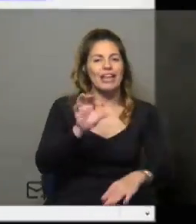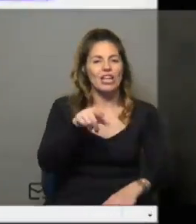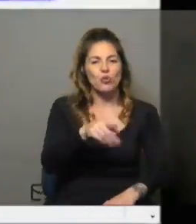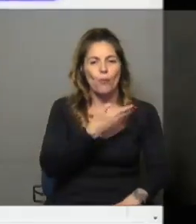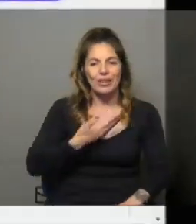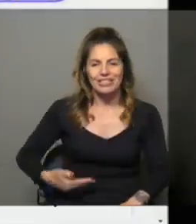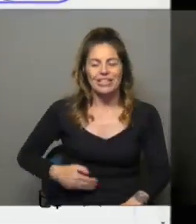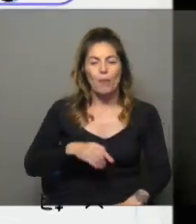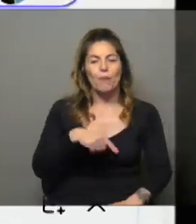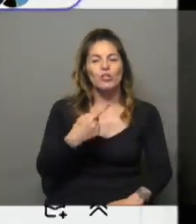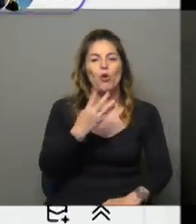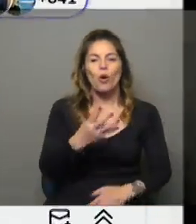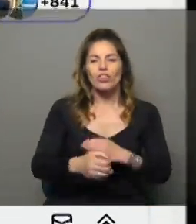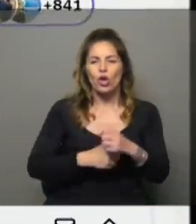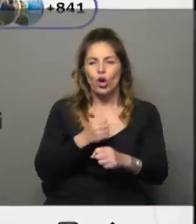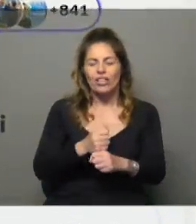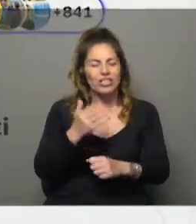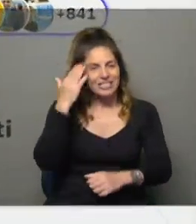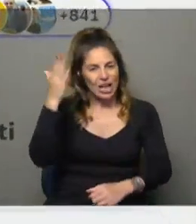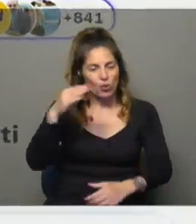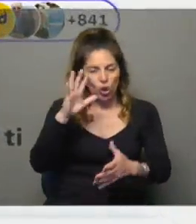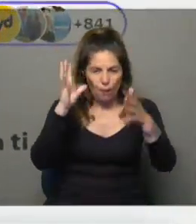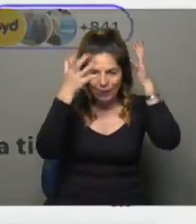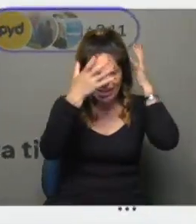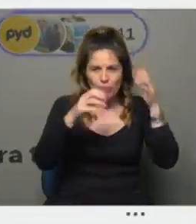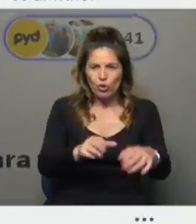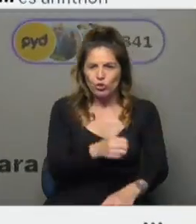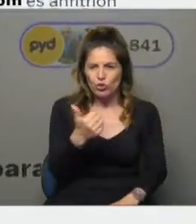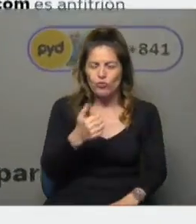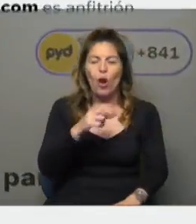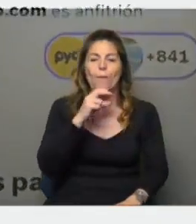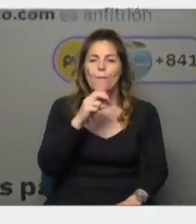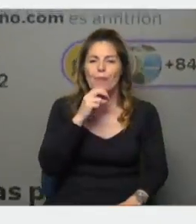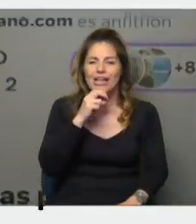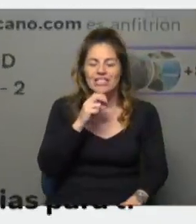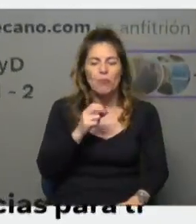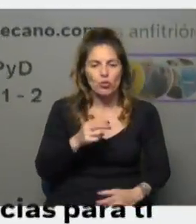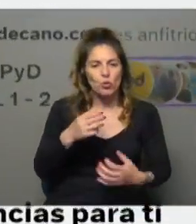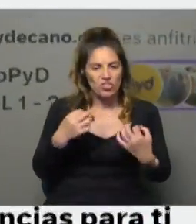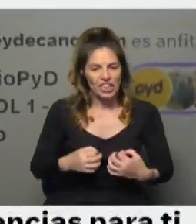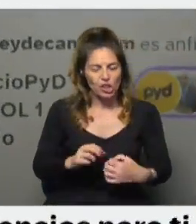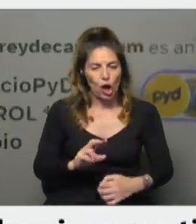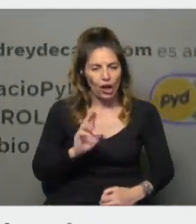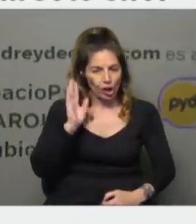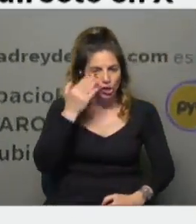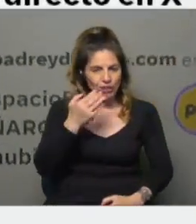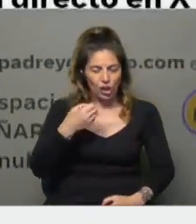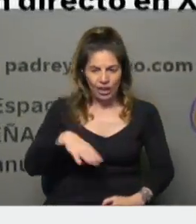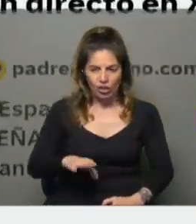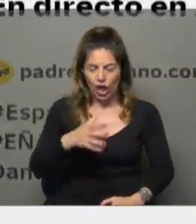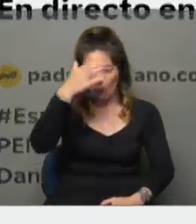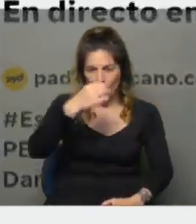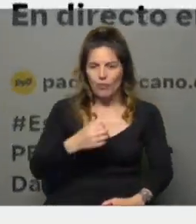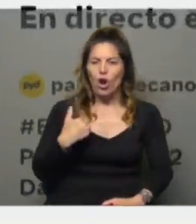presidente por los próximos 4 años saludo Javier Miley por su triunfo y a Sergio maa por su digno reconocimiento de la derrota al pueblo argentino le